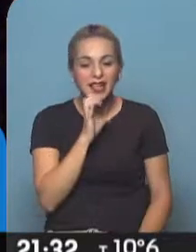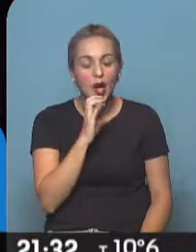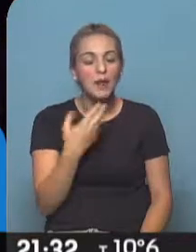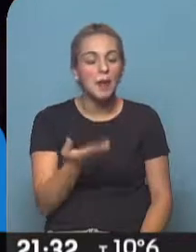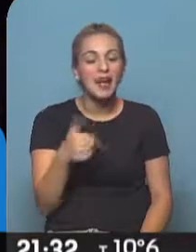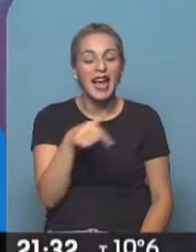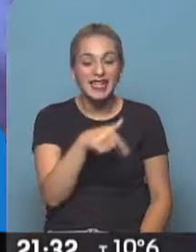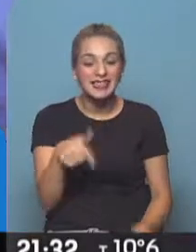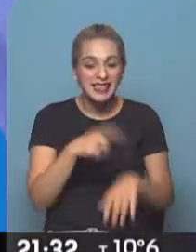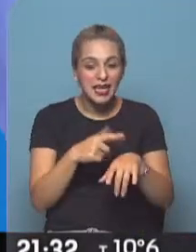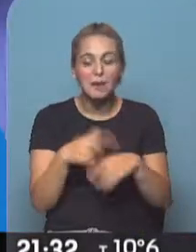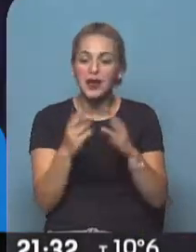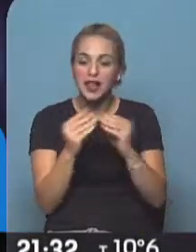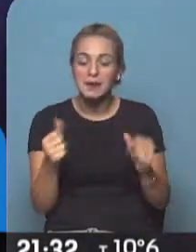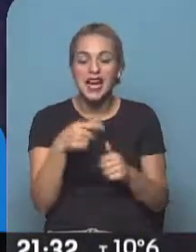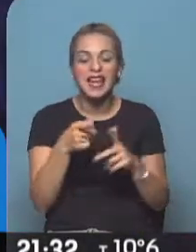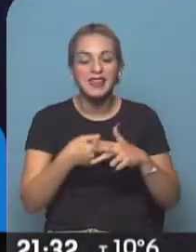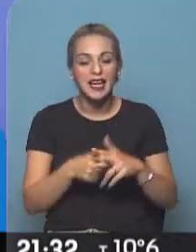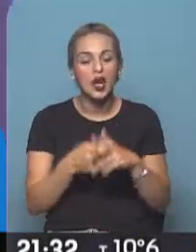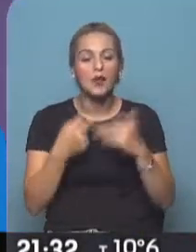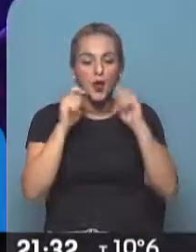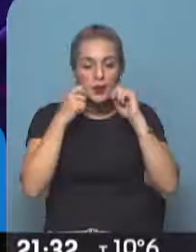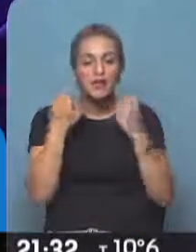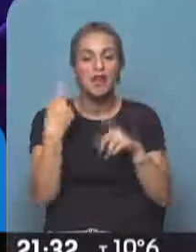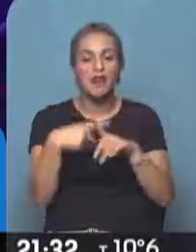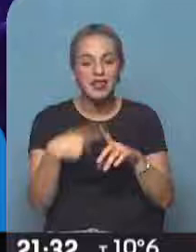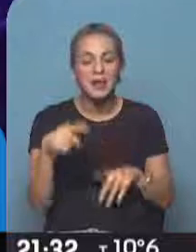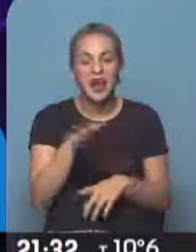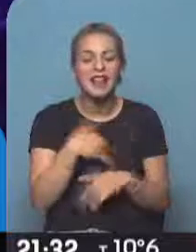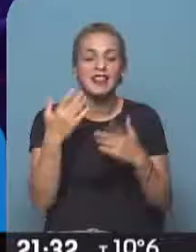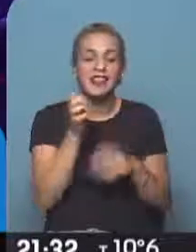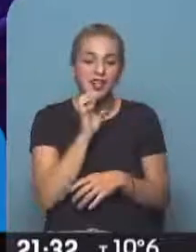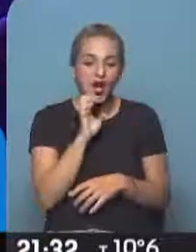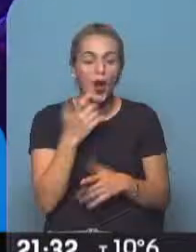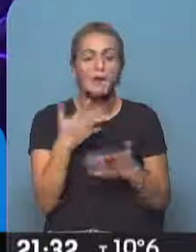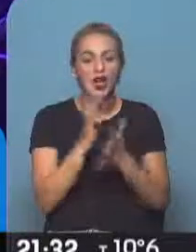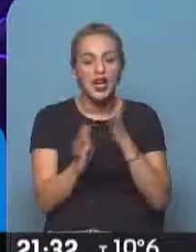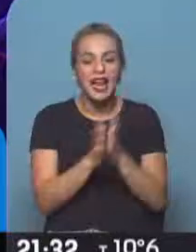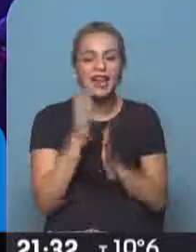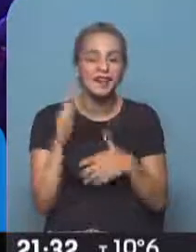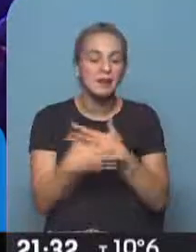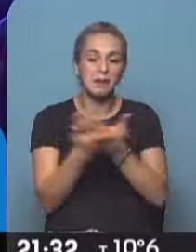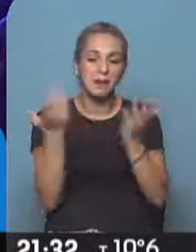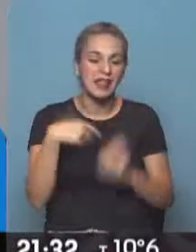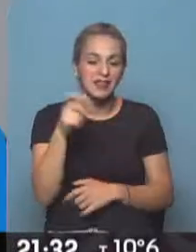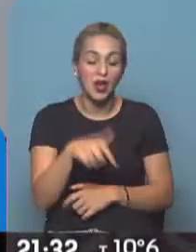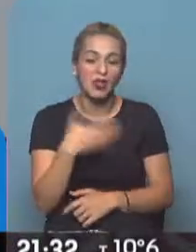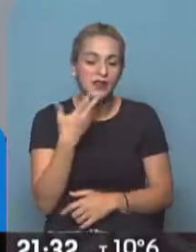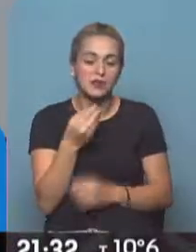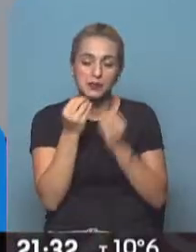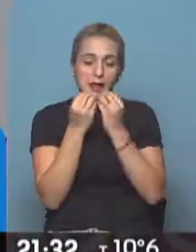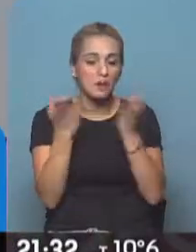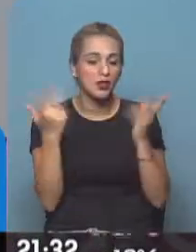temporada que fue extraordinaria de Tecnópolis con un lindo Festival del Humor gratuito para toda la gente. Divino, la verdad que me encanta.